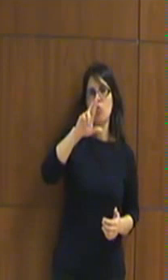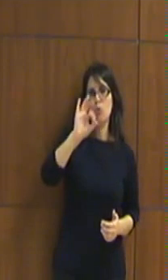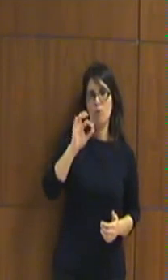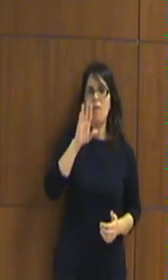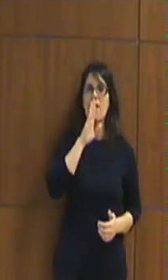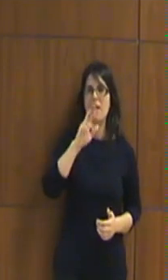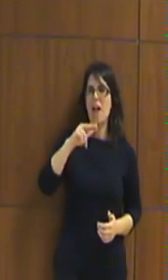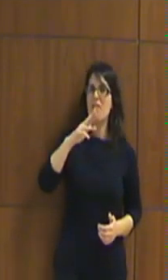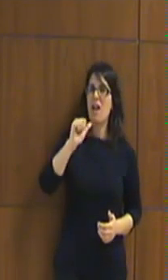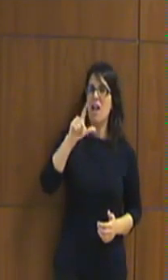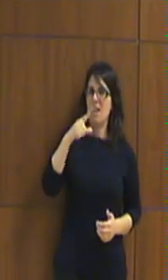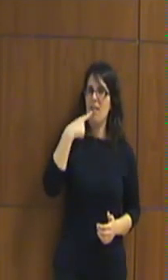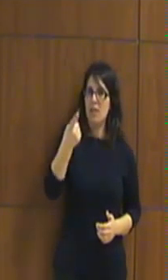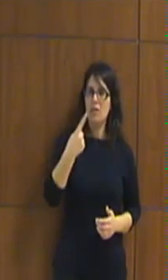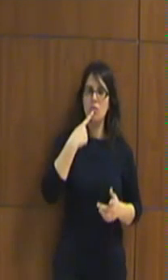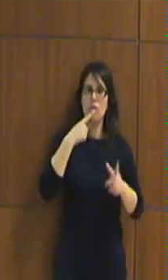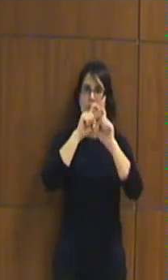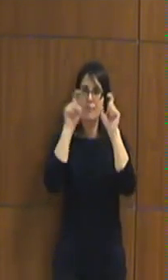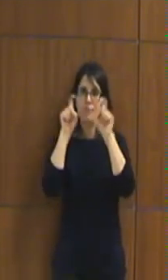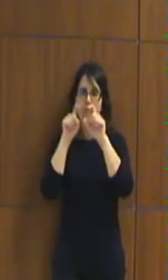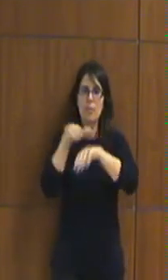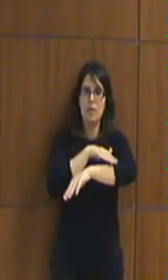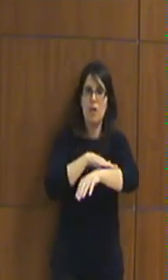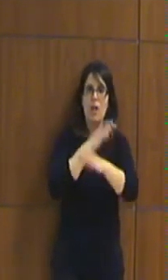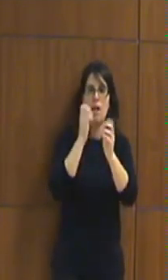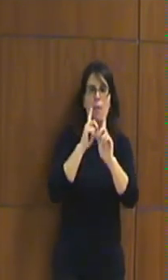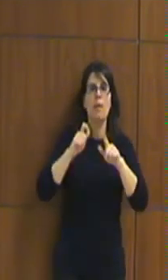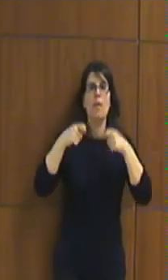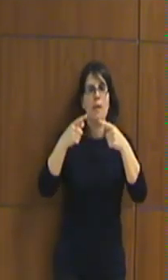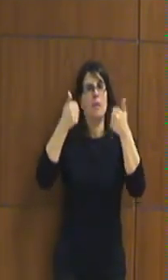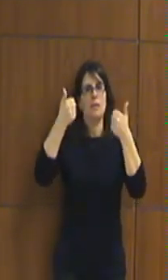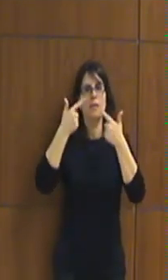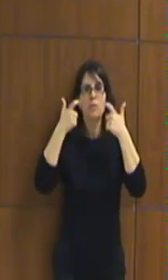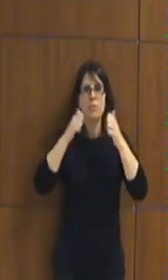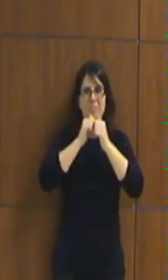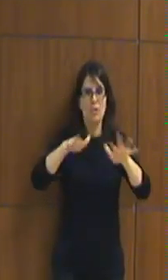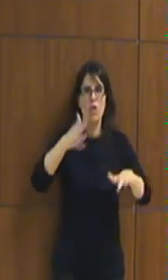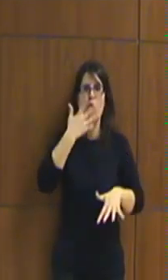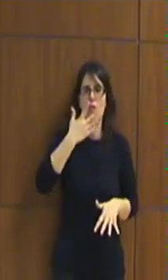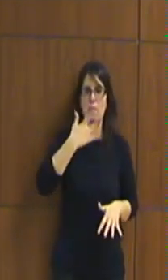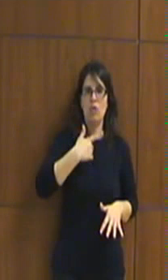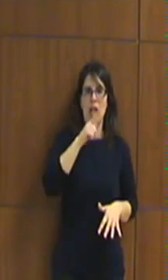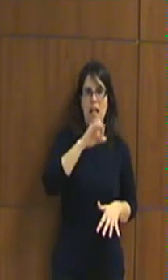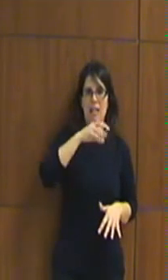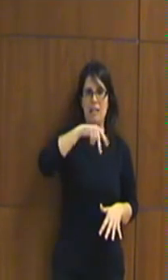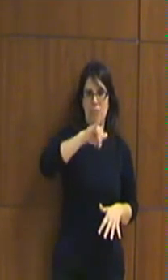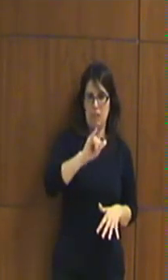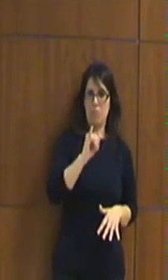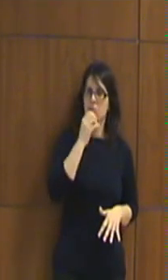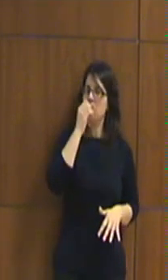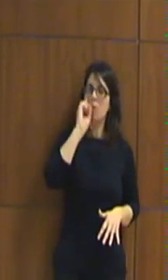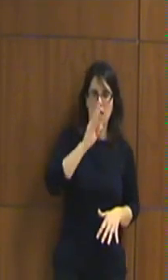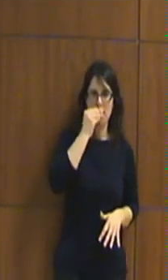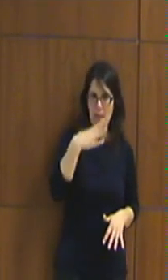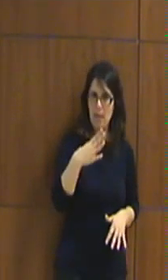las administraciones deberían dar más visibilidad a la LISME, a mí me parece bien. Y cumplirla. Sí, pero fíjate una